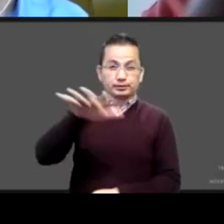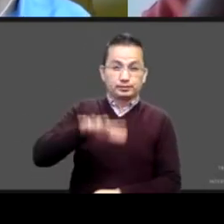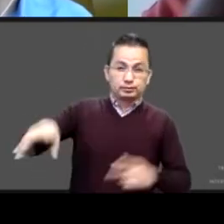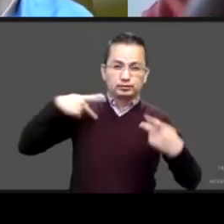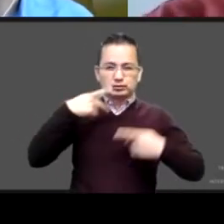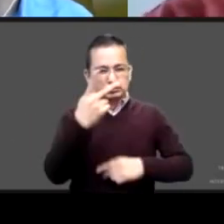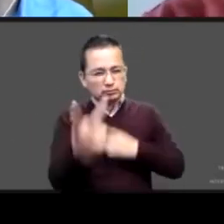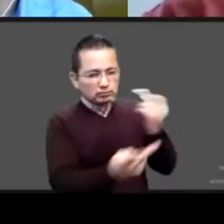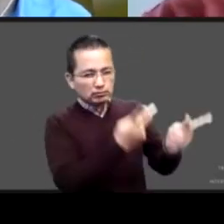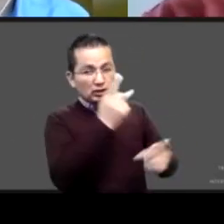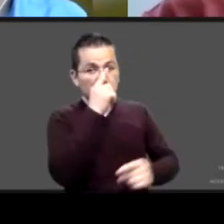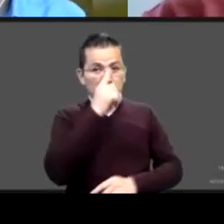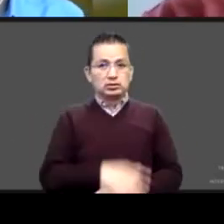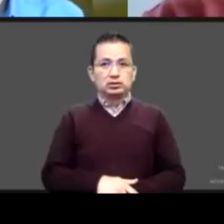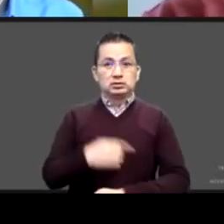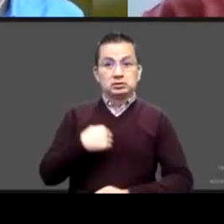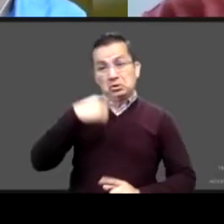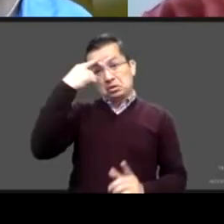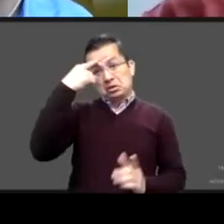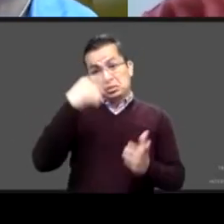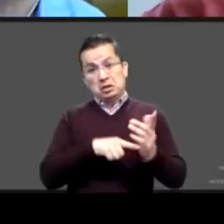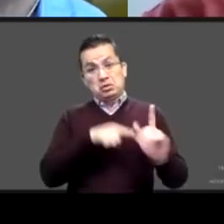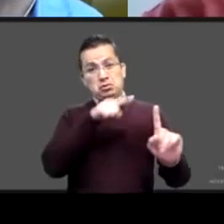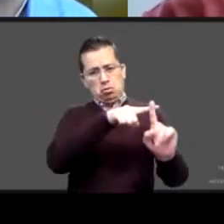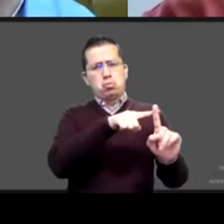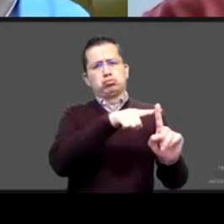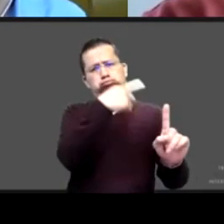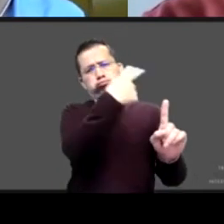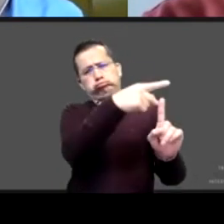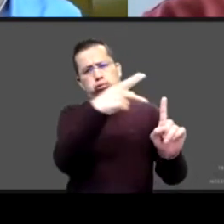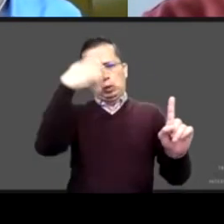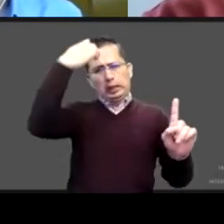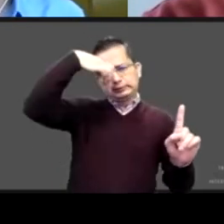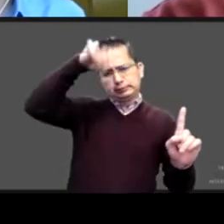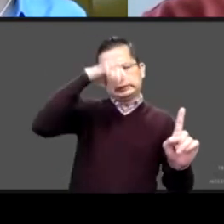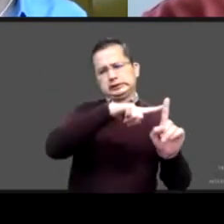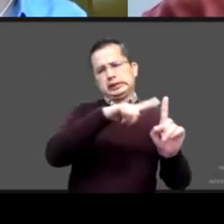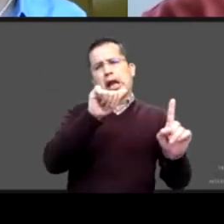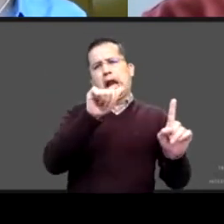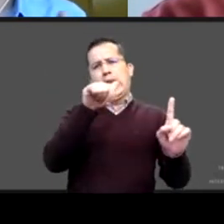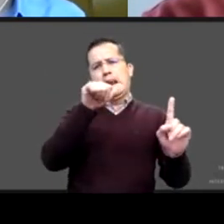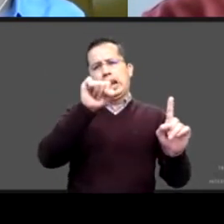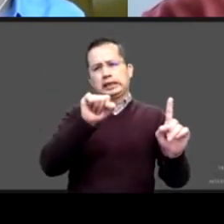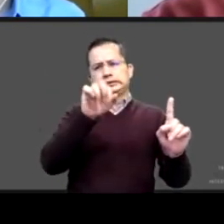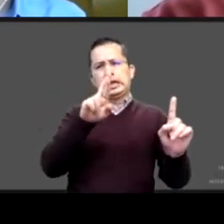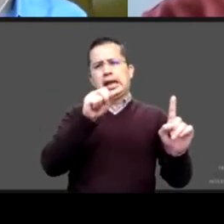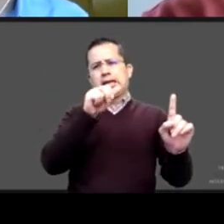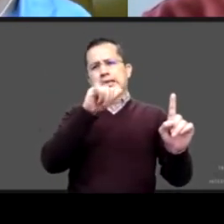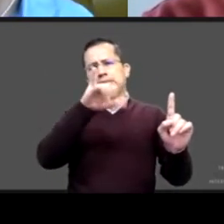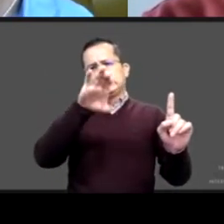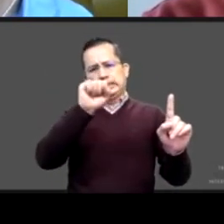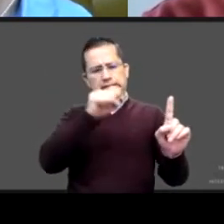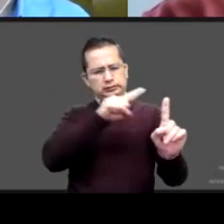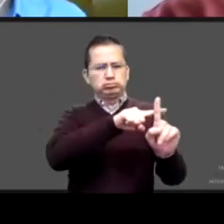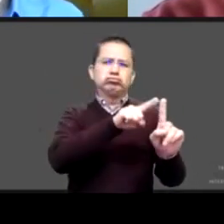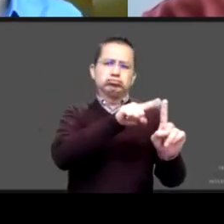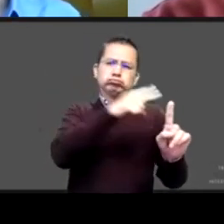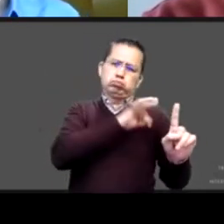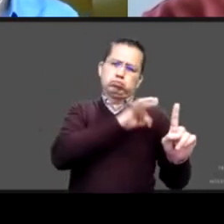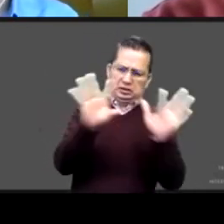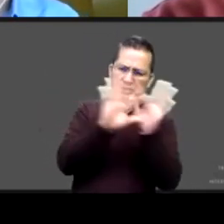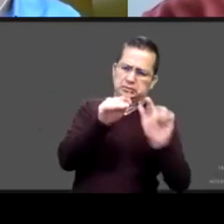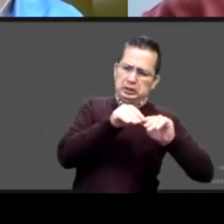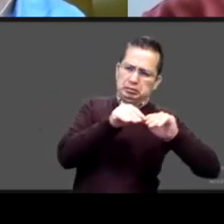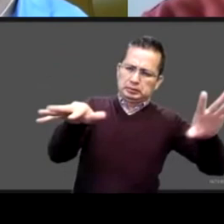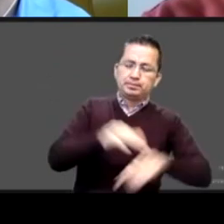mensaje que tú puedes dar a partir de la experiencia de Alas y Raíces. ¿Cuál sería su mensaje para todas las mamás,